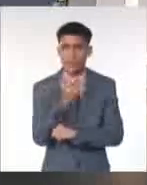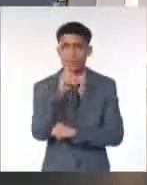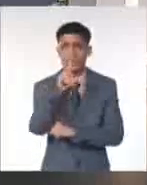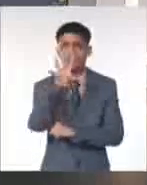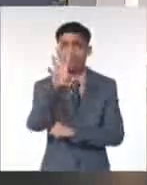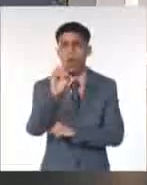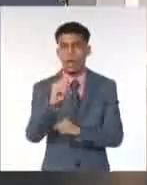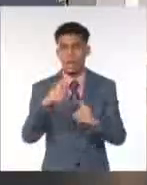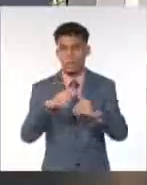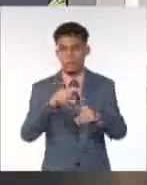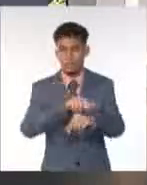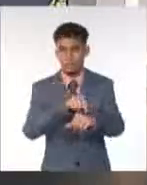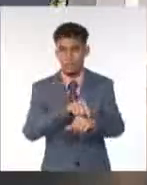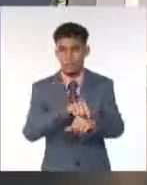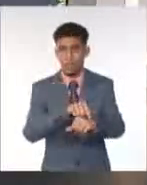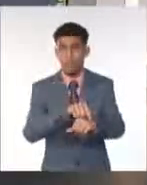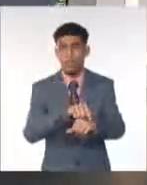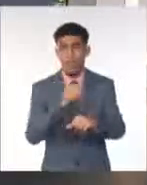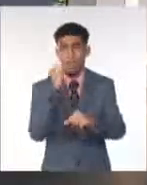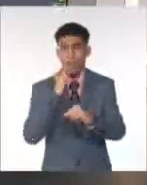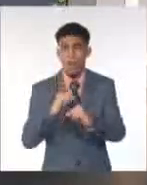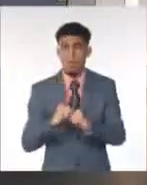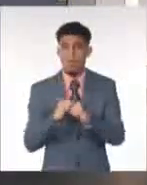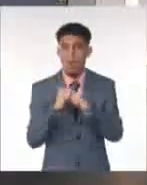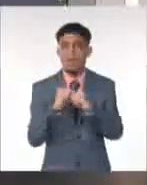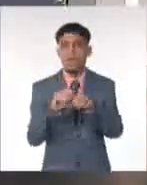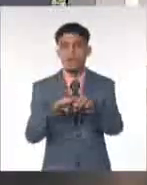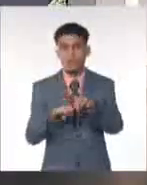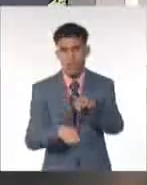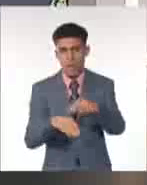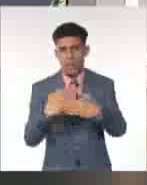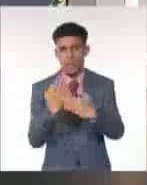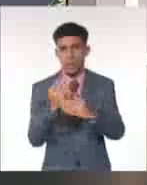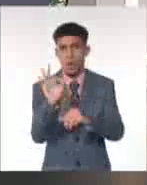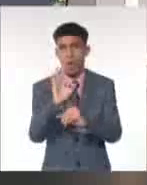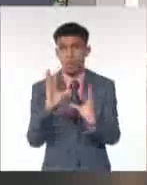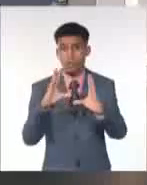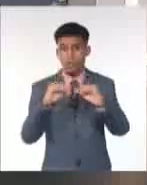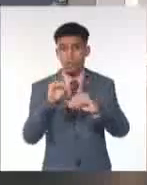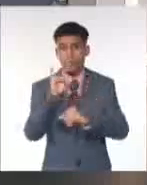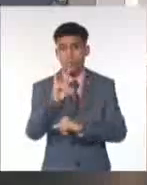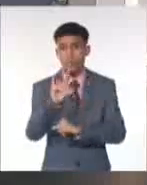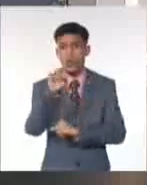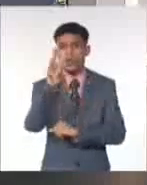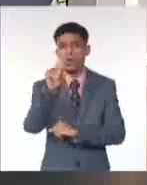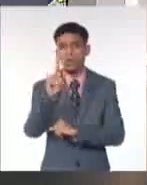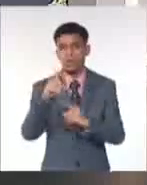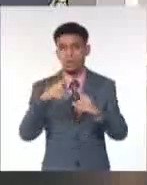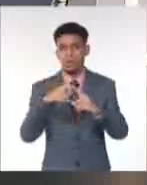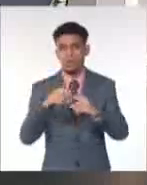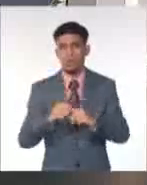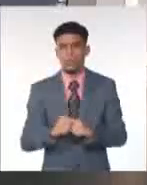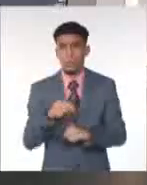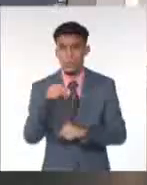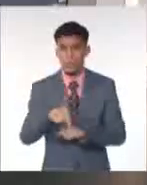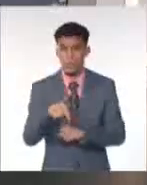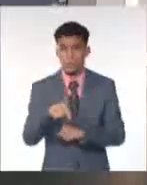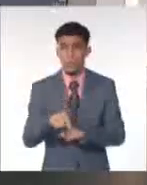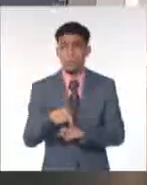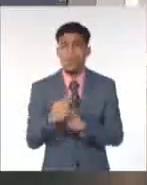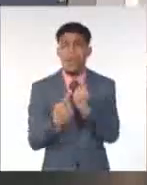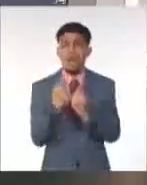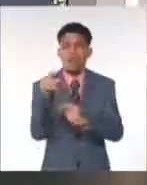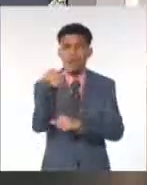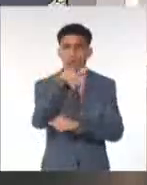140 kilómetros por hora, la presión ha descendido algo durante el día de hoy, tenía a las 8 de la noche 981 hectopascal, y en estos momentos hay varios aviones de